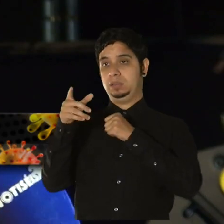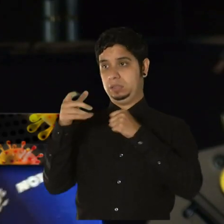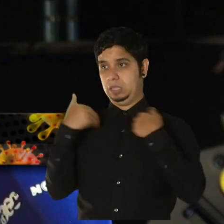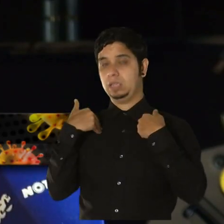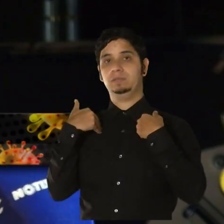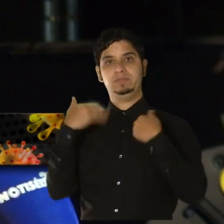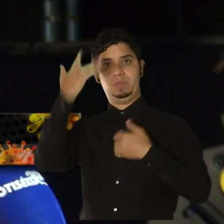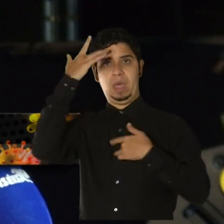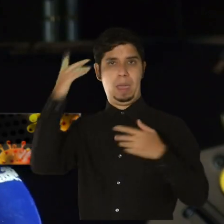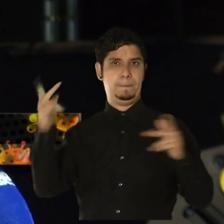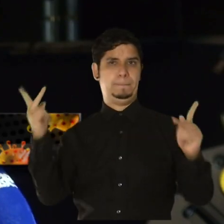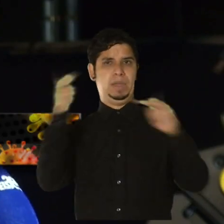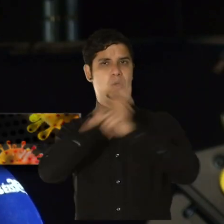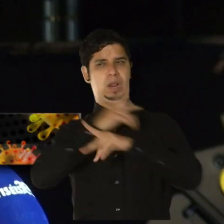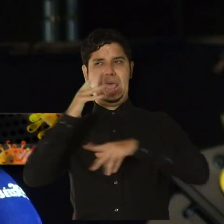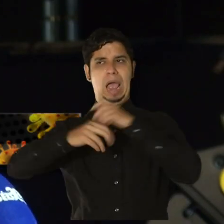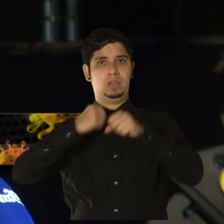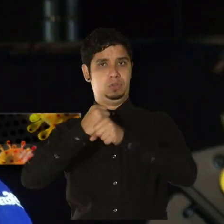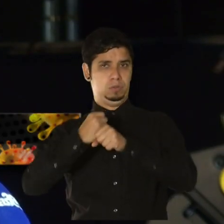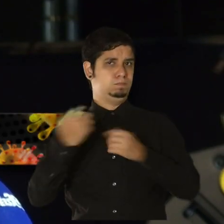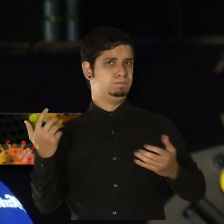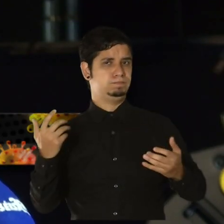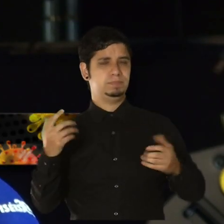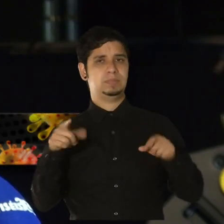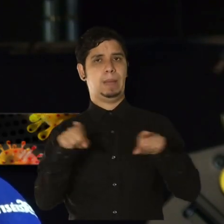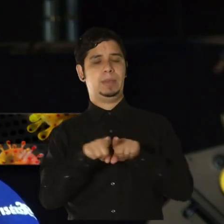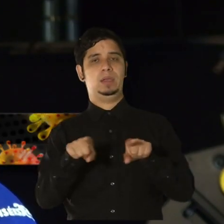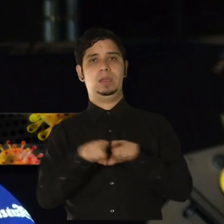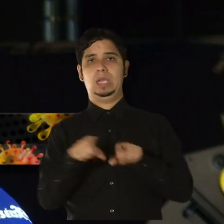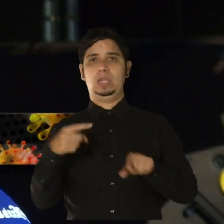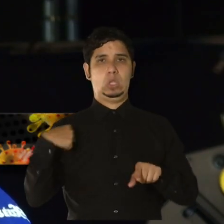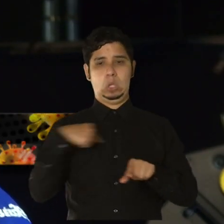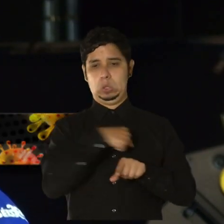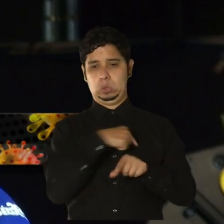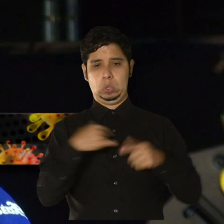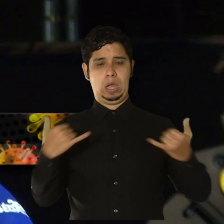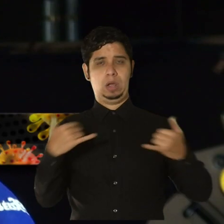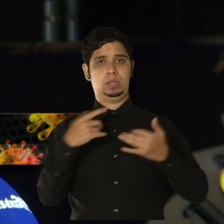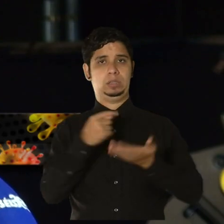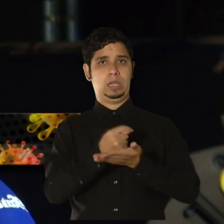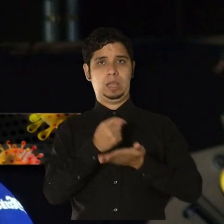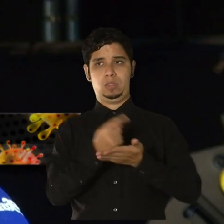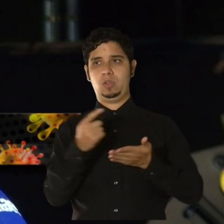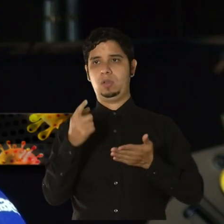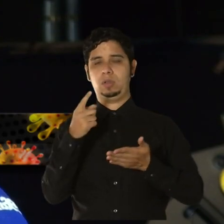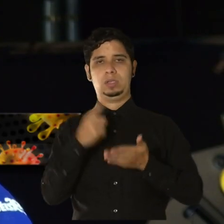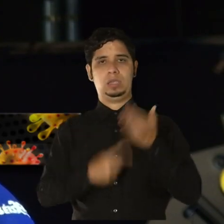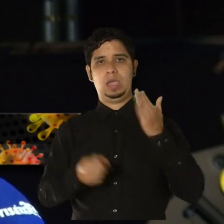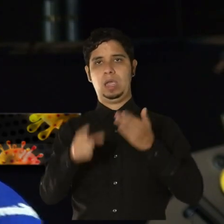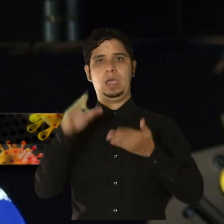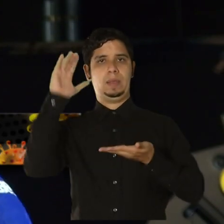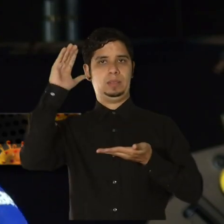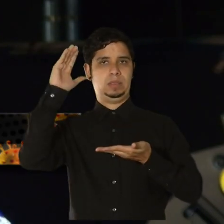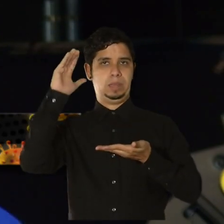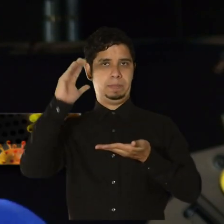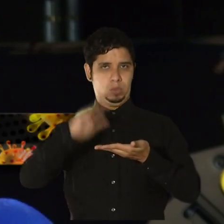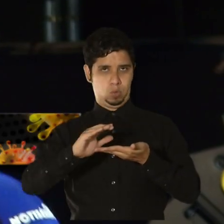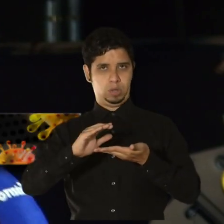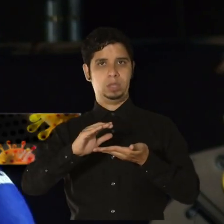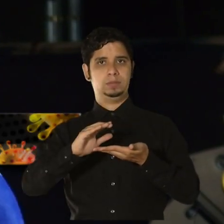peores, completamente peores. Y nosotros pues lo que estamos tratando de mitigar, el que no haya una